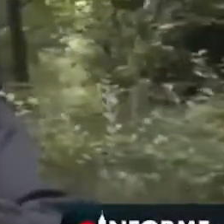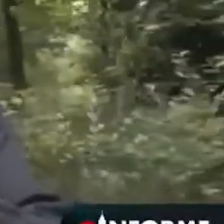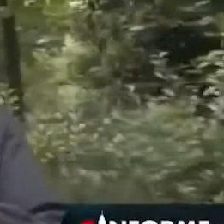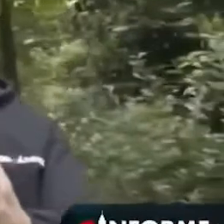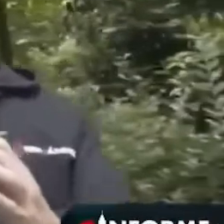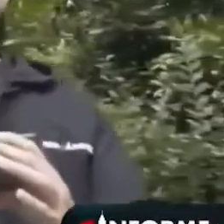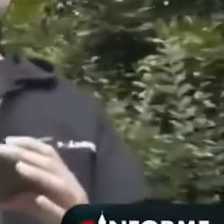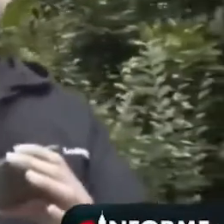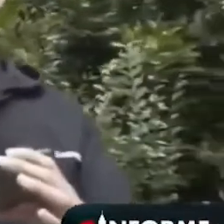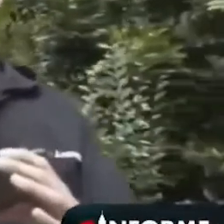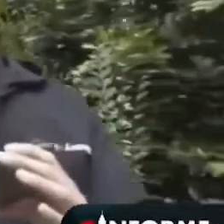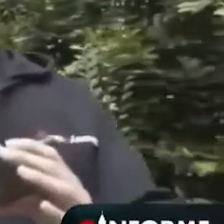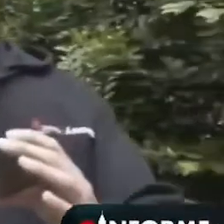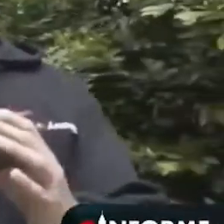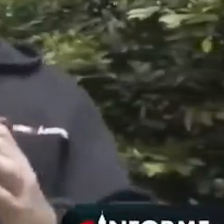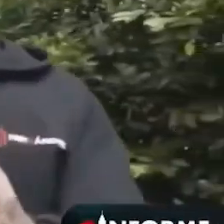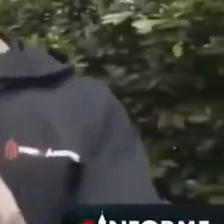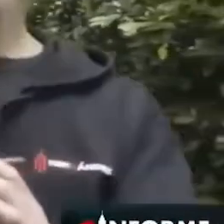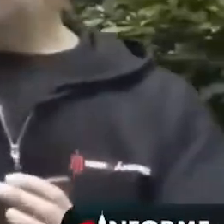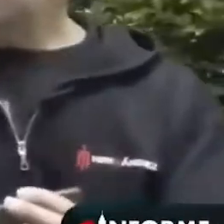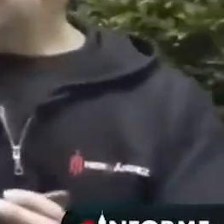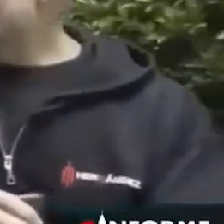ya robé.